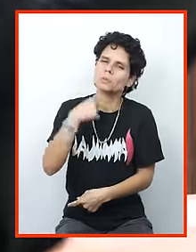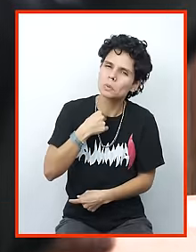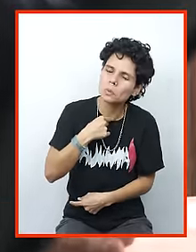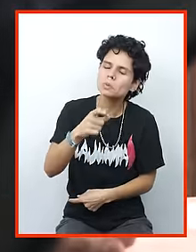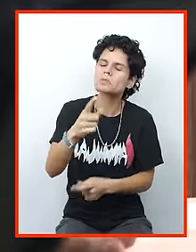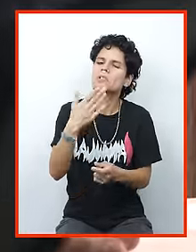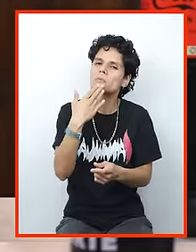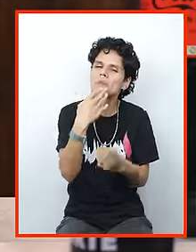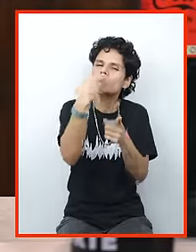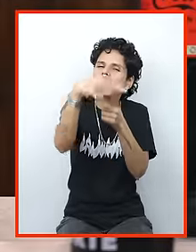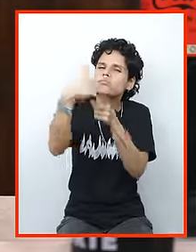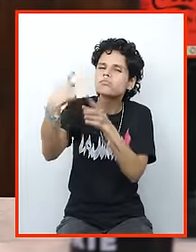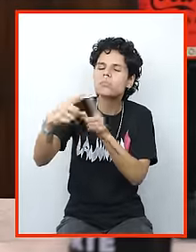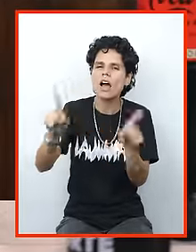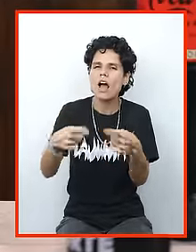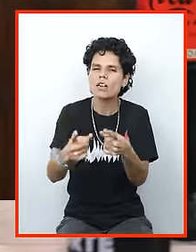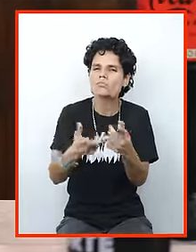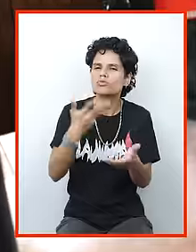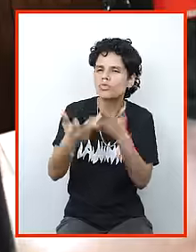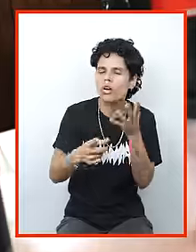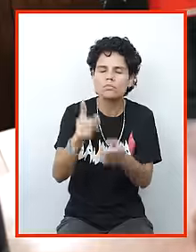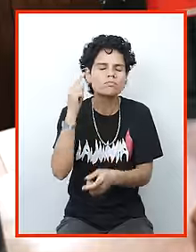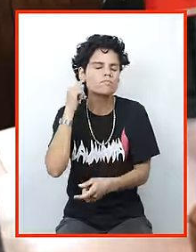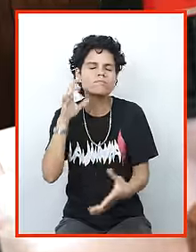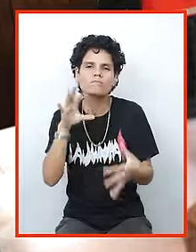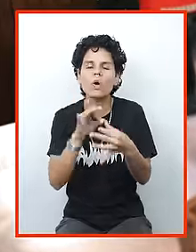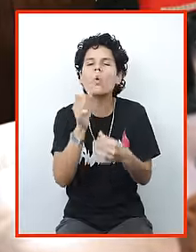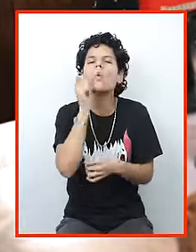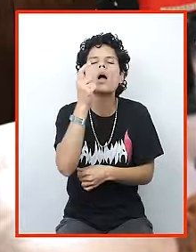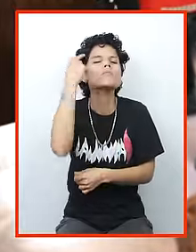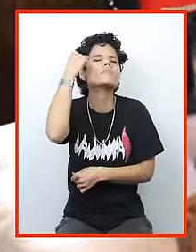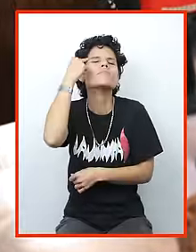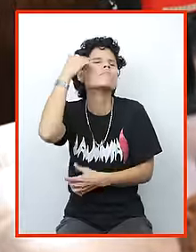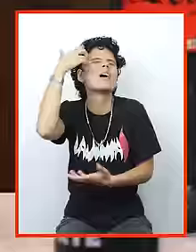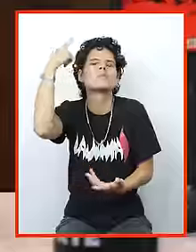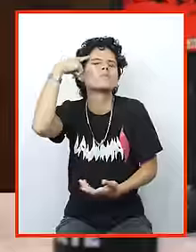para escuchar música. Ahí andes busquilla. ¿Qué artista